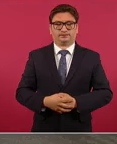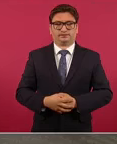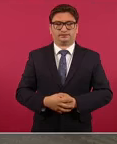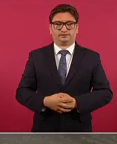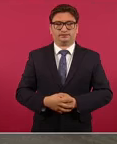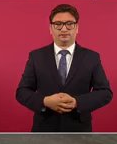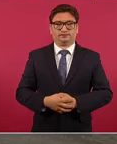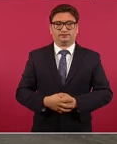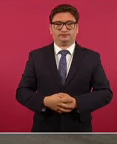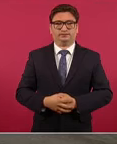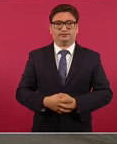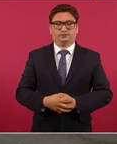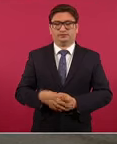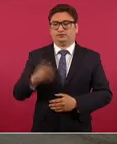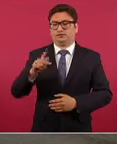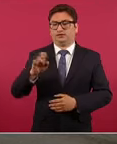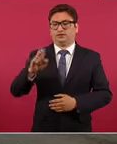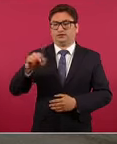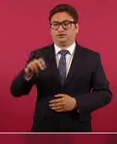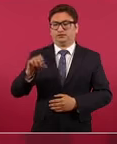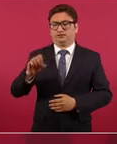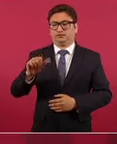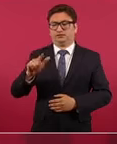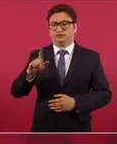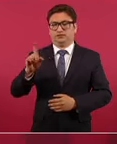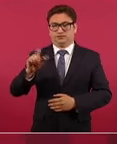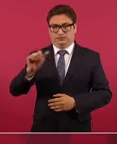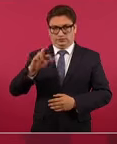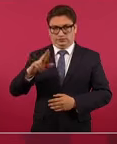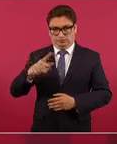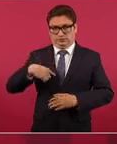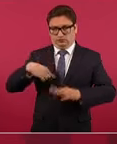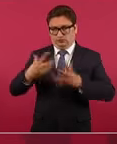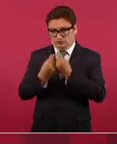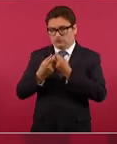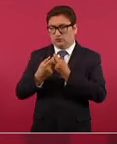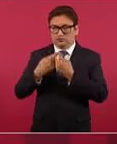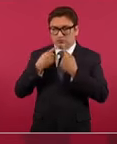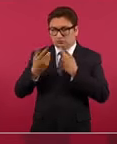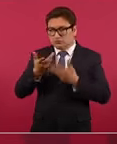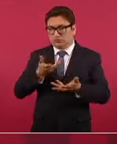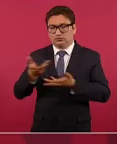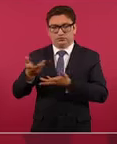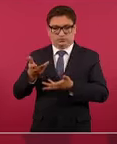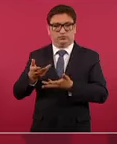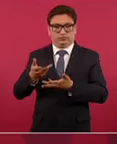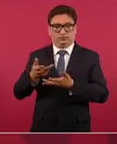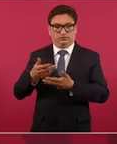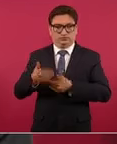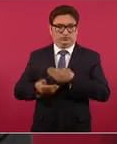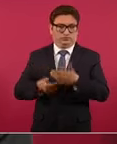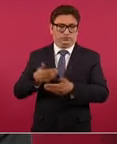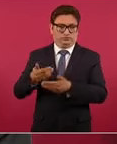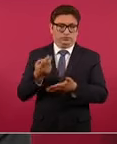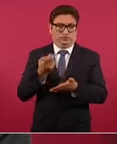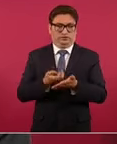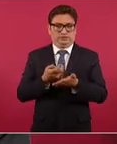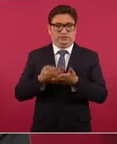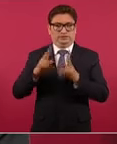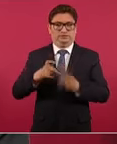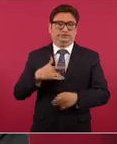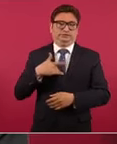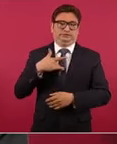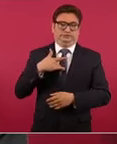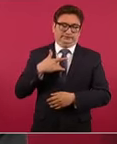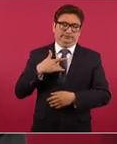piensa al azar y vamos a vamos a dar seguimiento a este lamentable